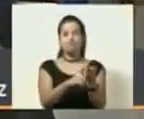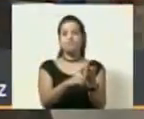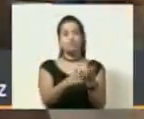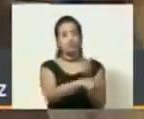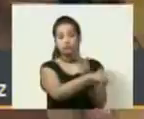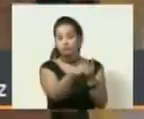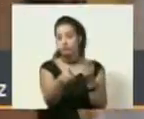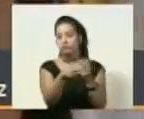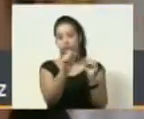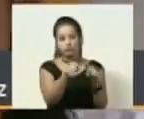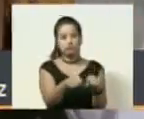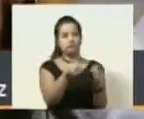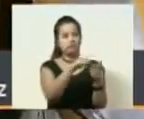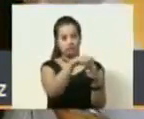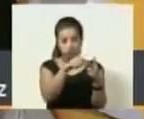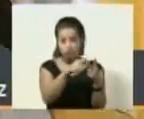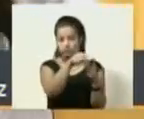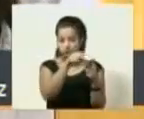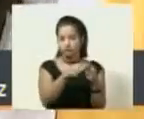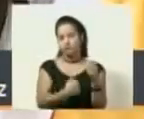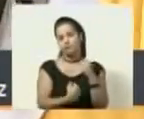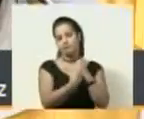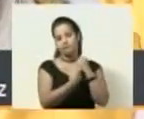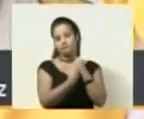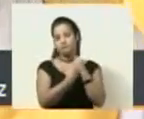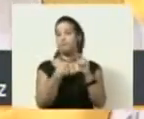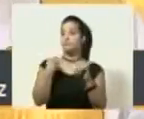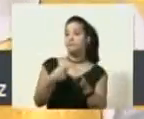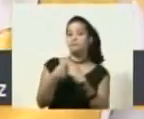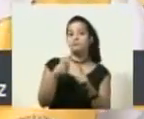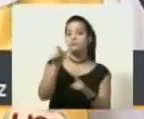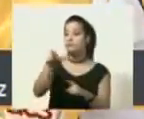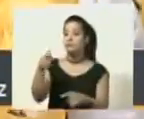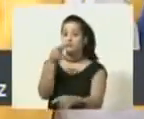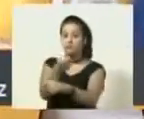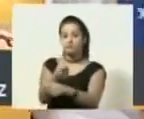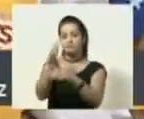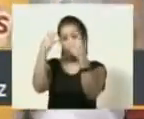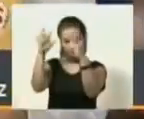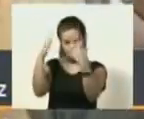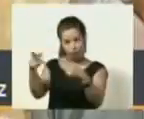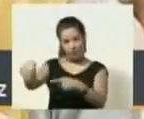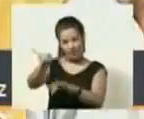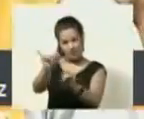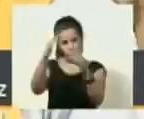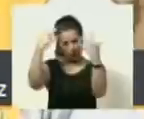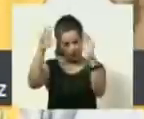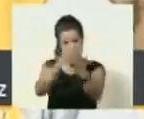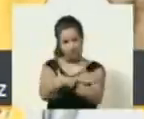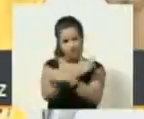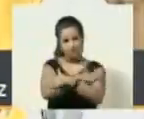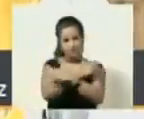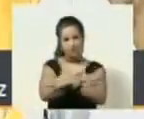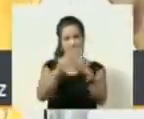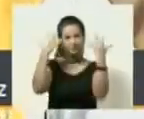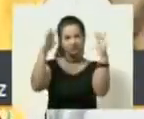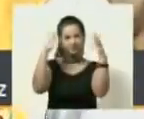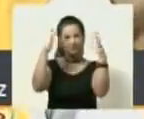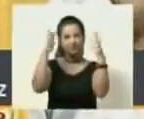que estuvieron ahí apoyándonos, y a todos los graduados, pido un aplauso también para ustedes, compañeros.